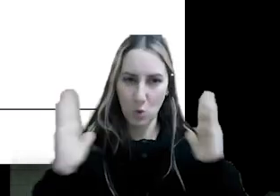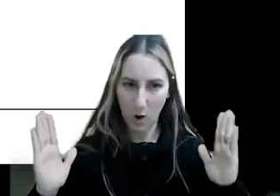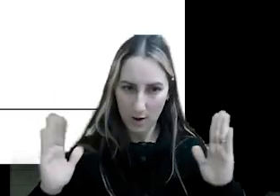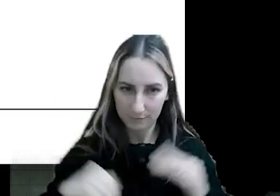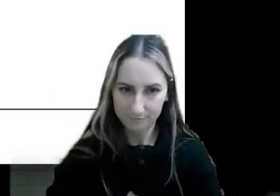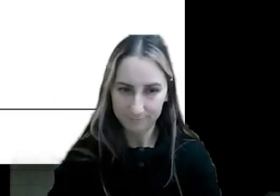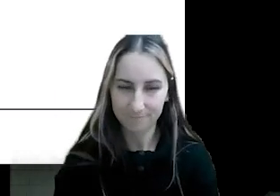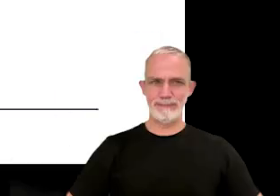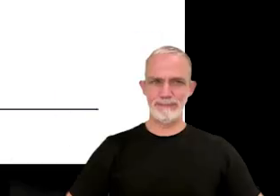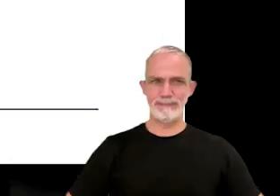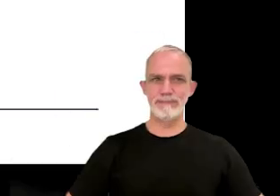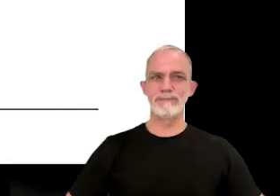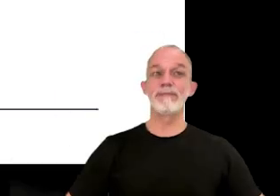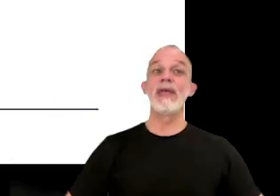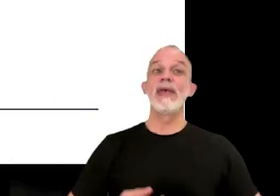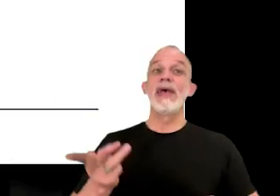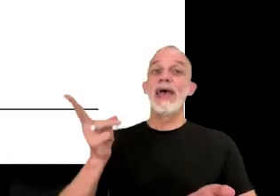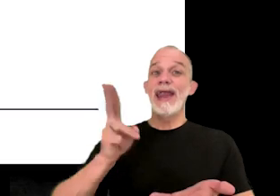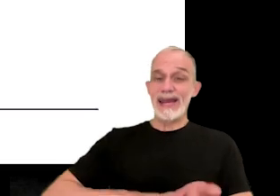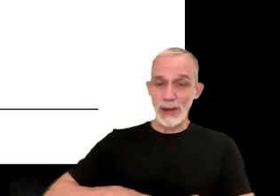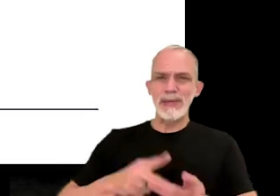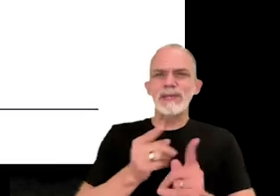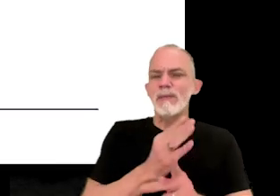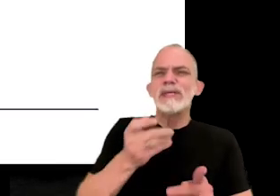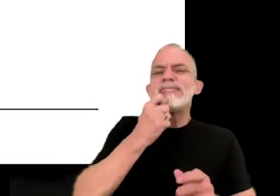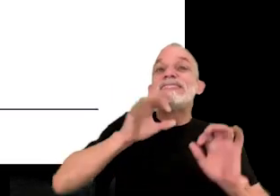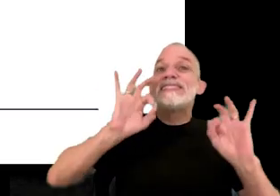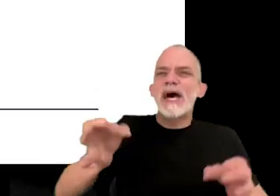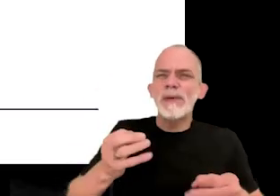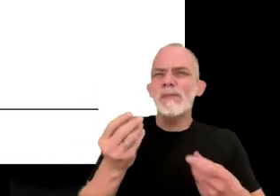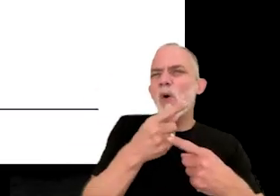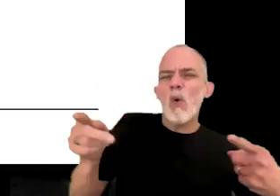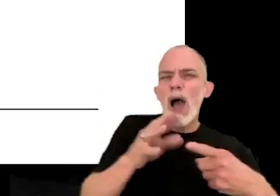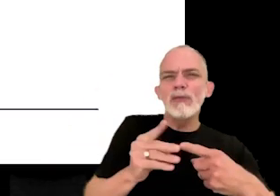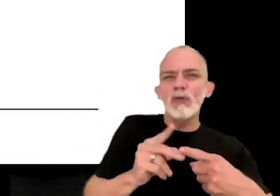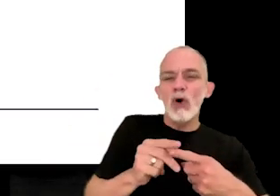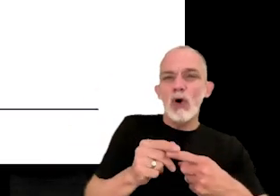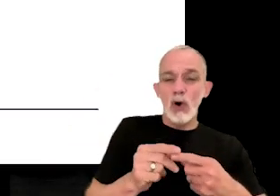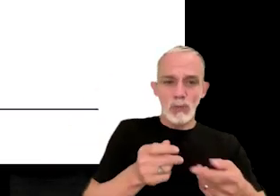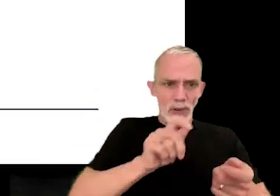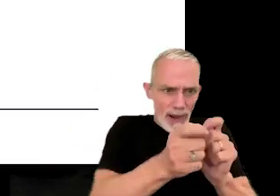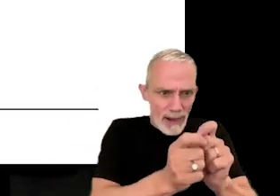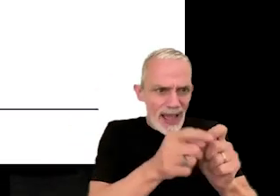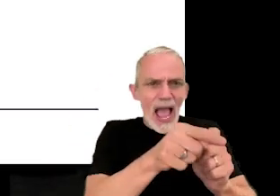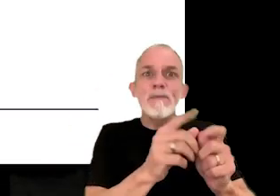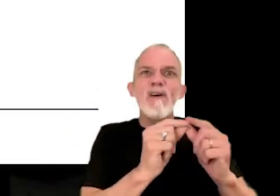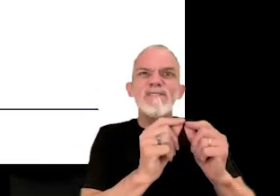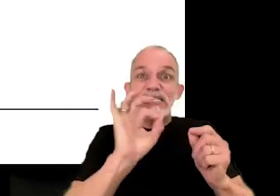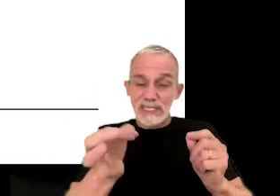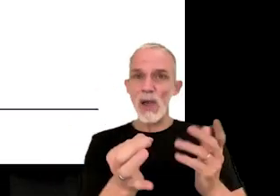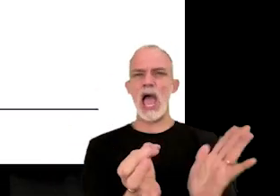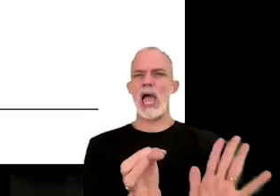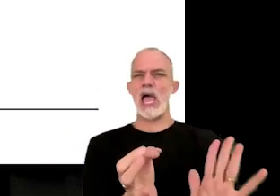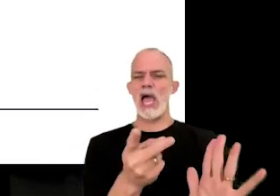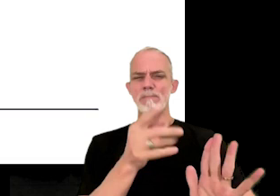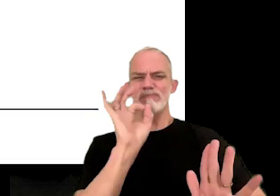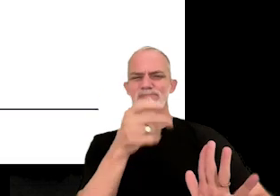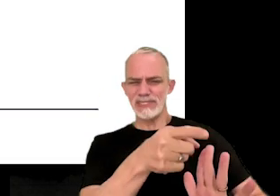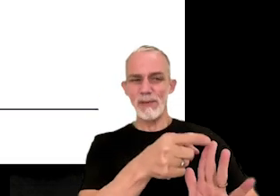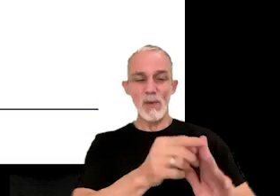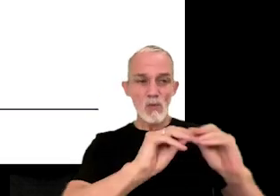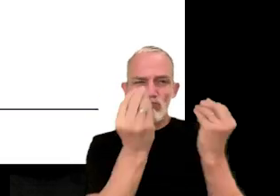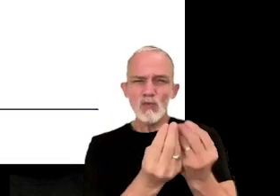Pero repito, si supiéramos cuándo fue que realizó las rectificativas, podríamos ver si este monto total